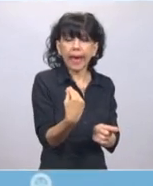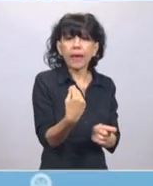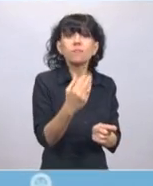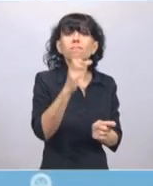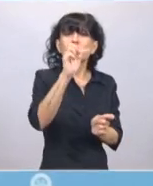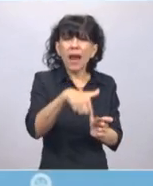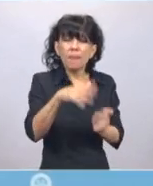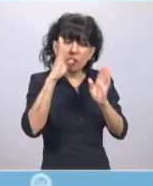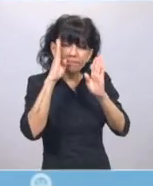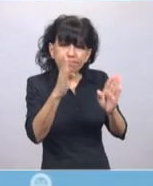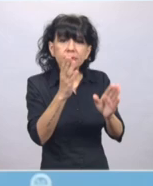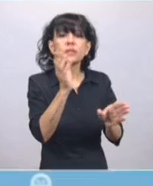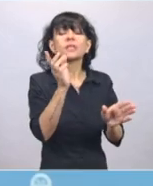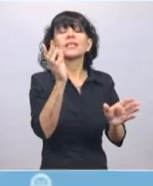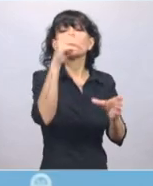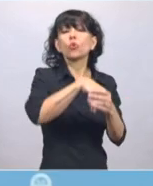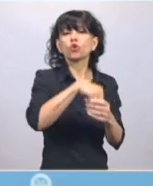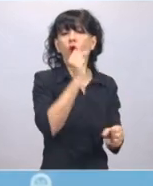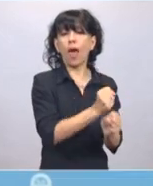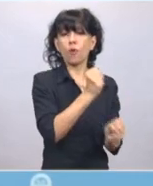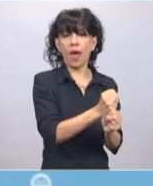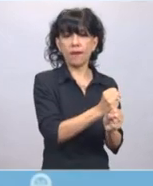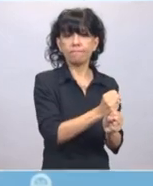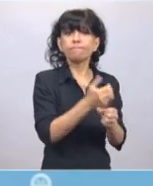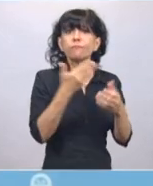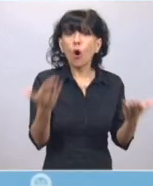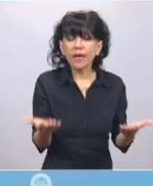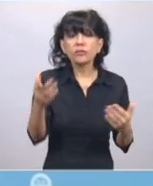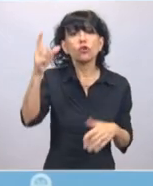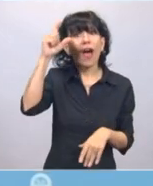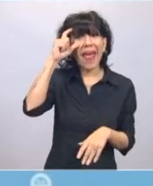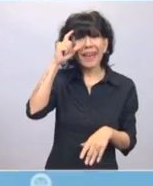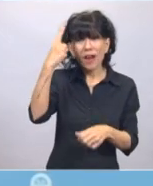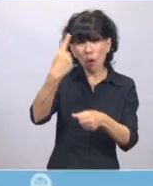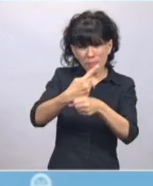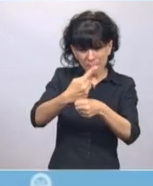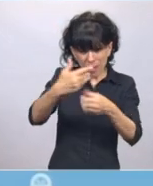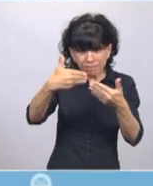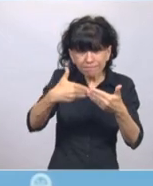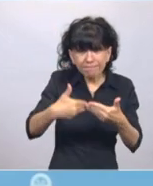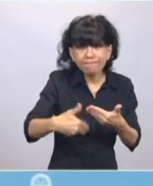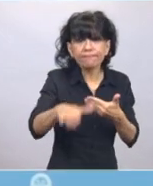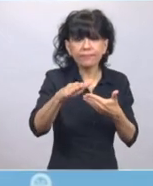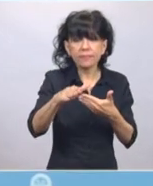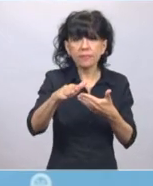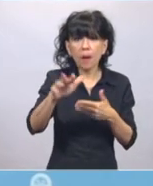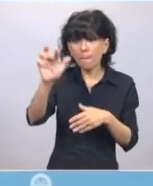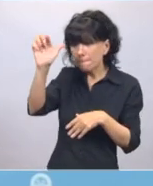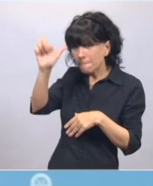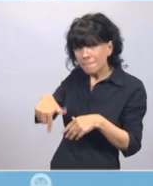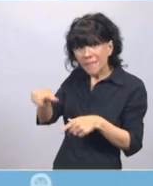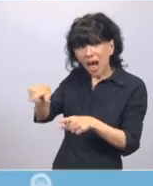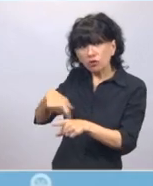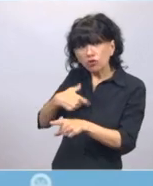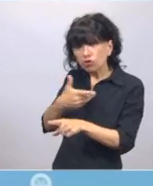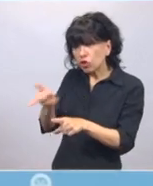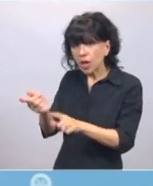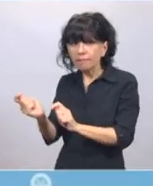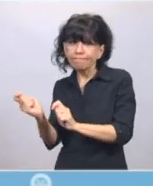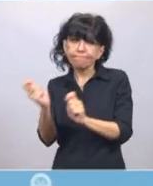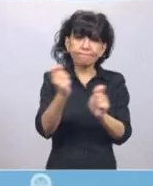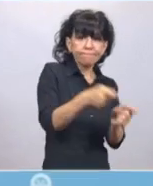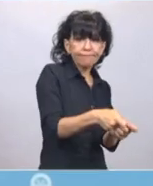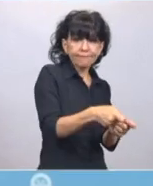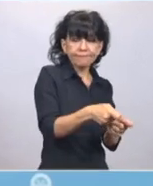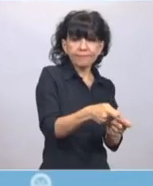de inclusión laboral por eso a partir del primero de enero los programas sociales pasan al programa de